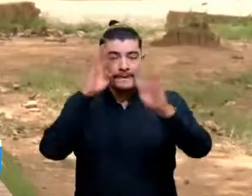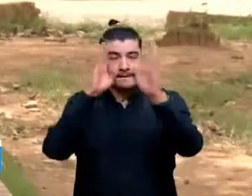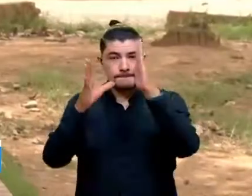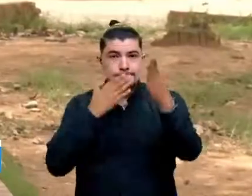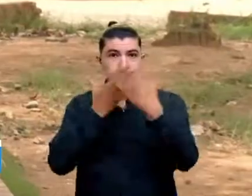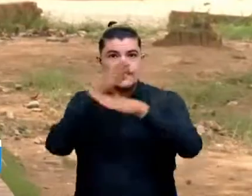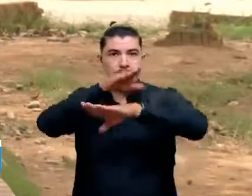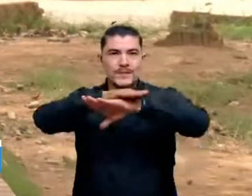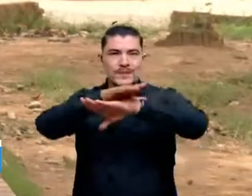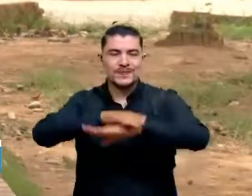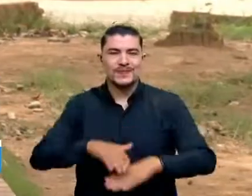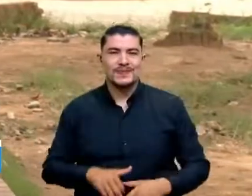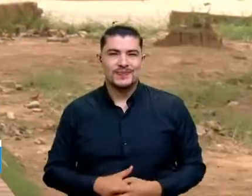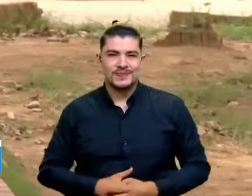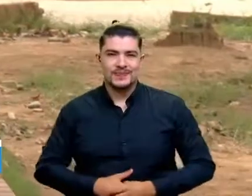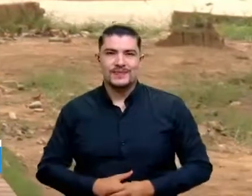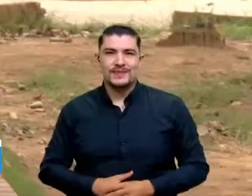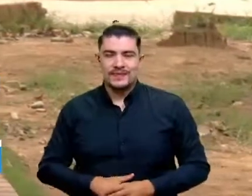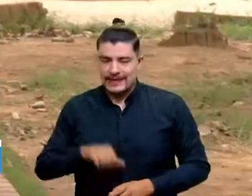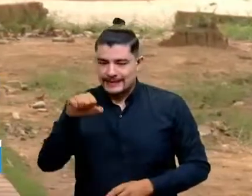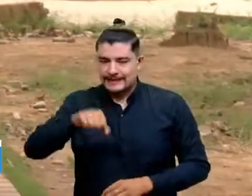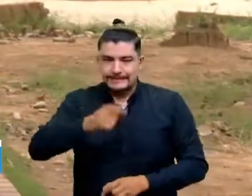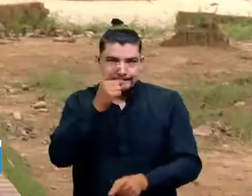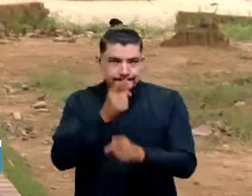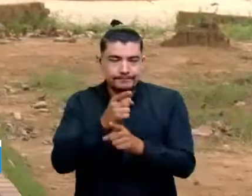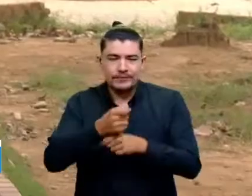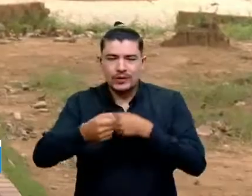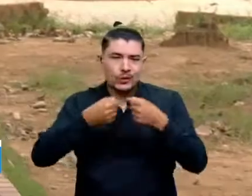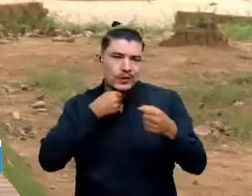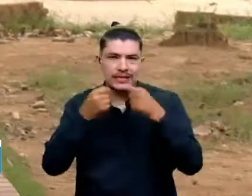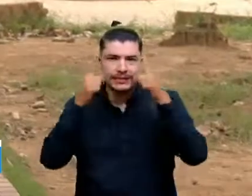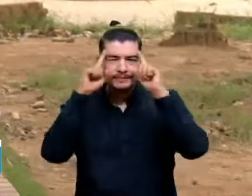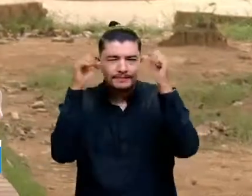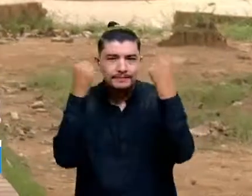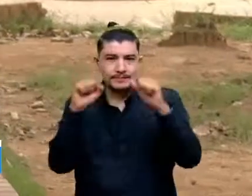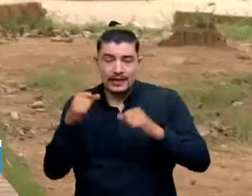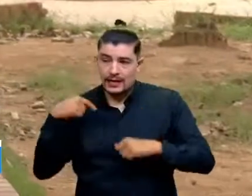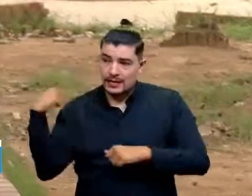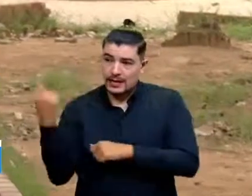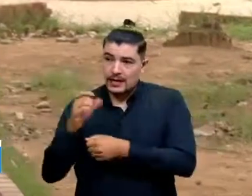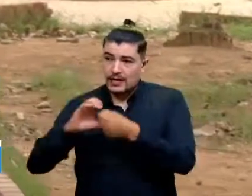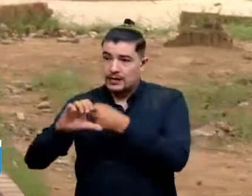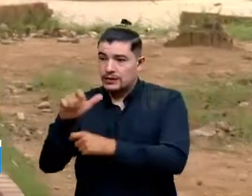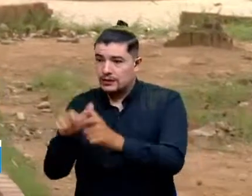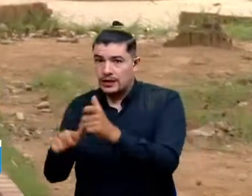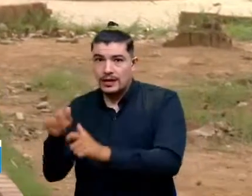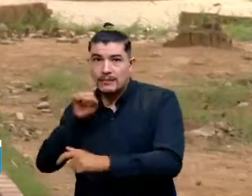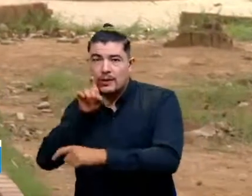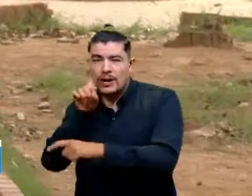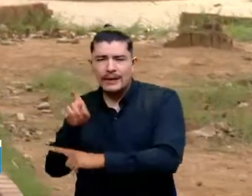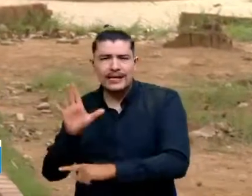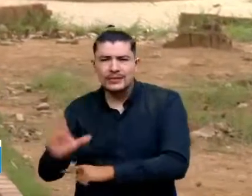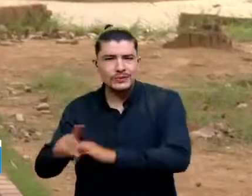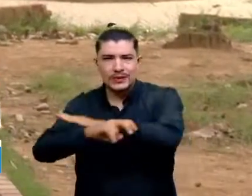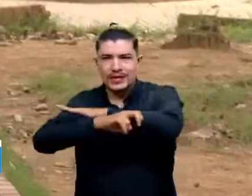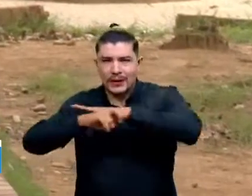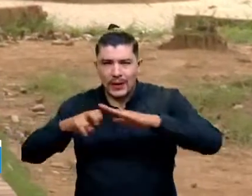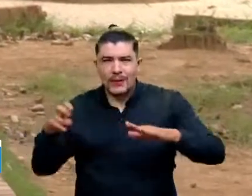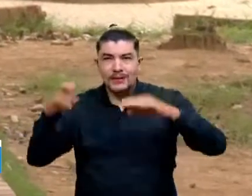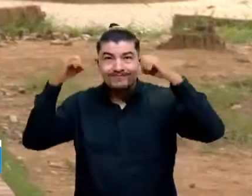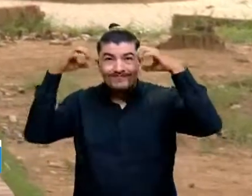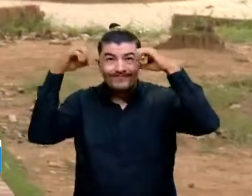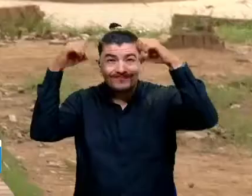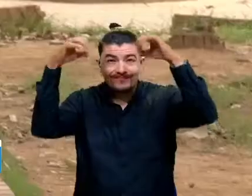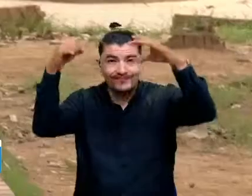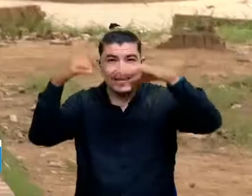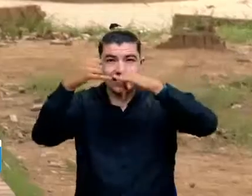Compañeros y televidentes, muy buenas tardes. La noticia que tiene preocupado a los bumangueses es el constante robo de cable de alumbrado público